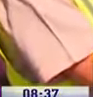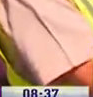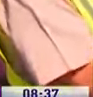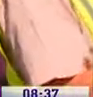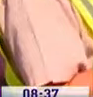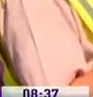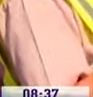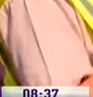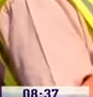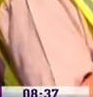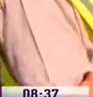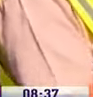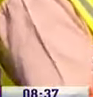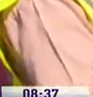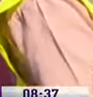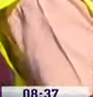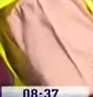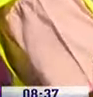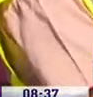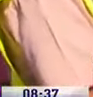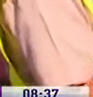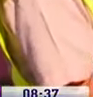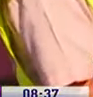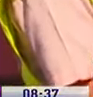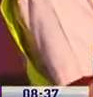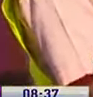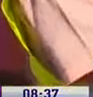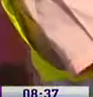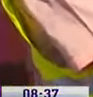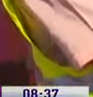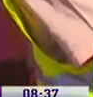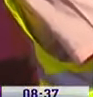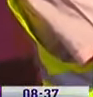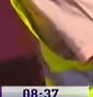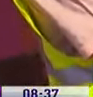¿Qué se sigue? ¿Qué se me sigue?